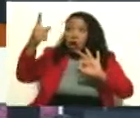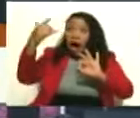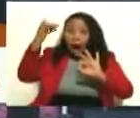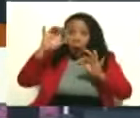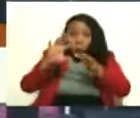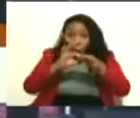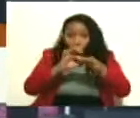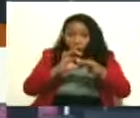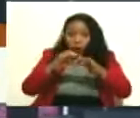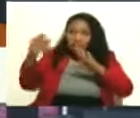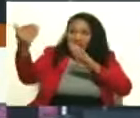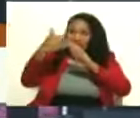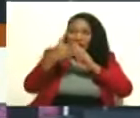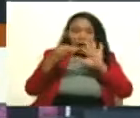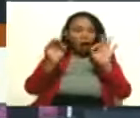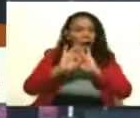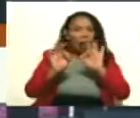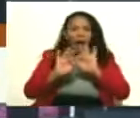unidos.